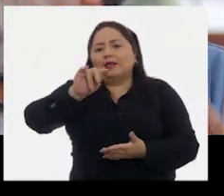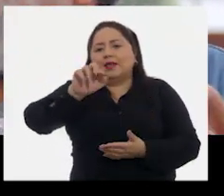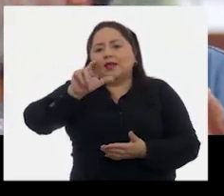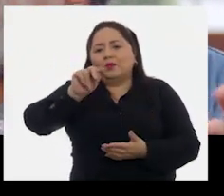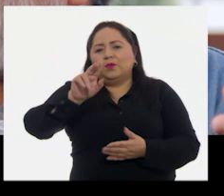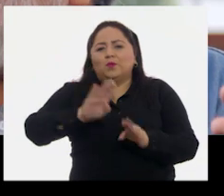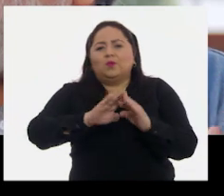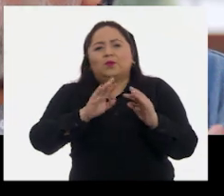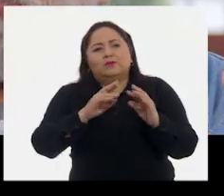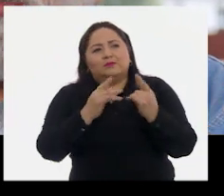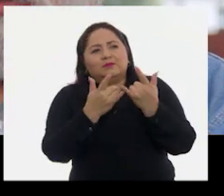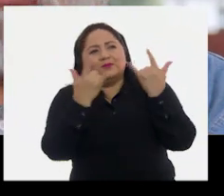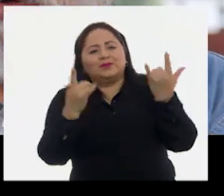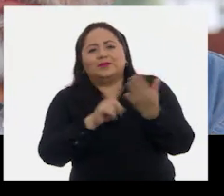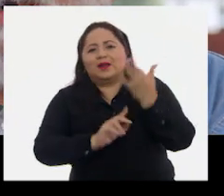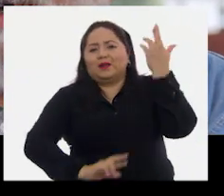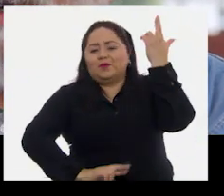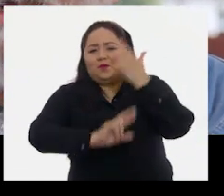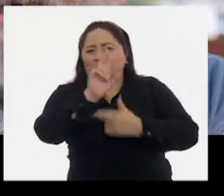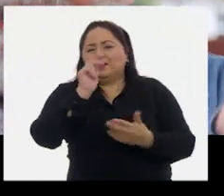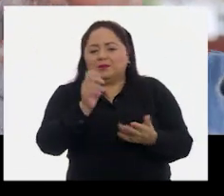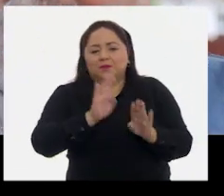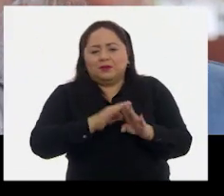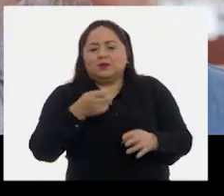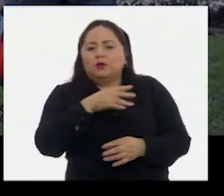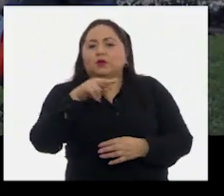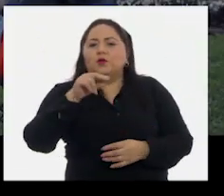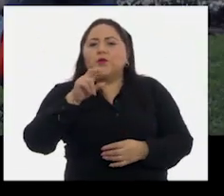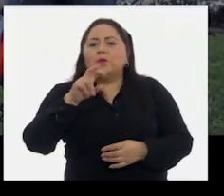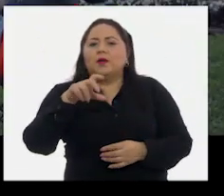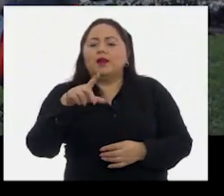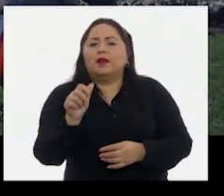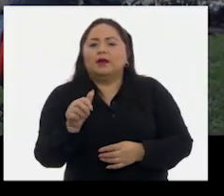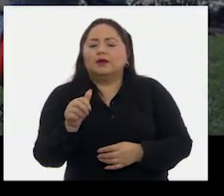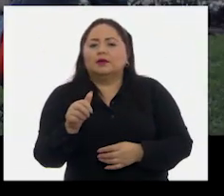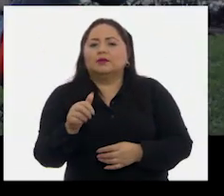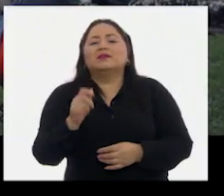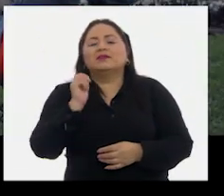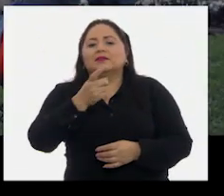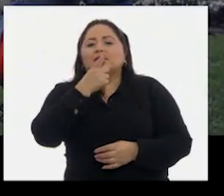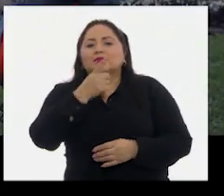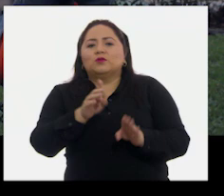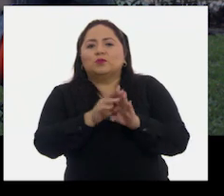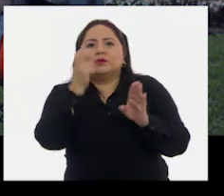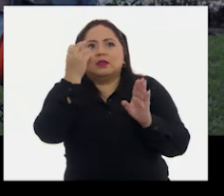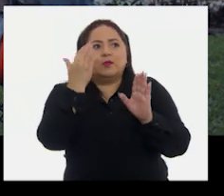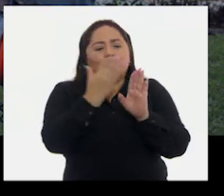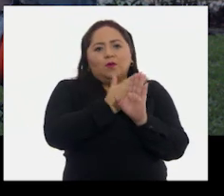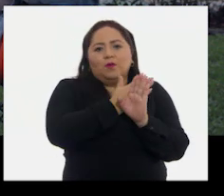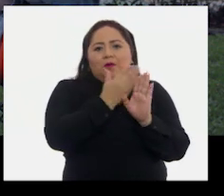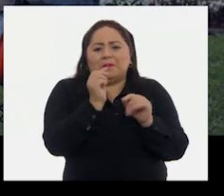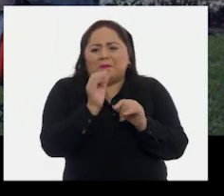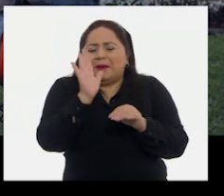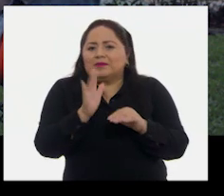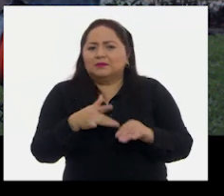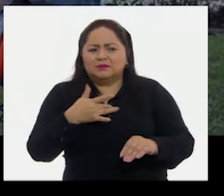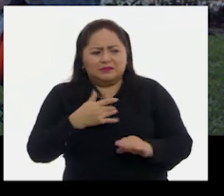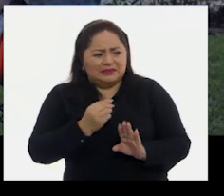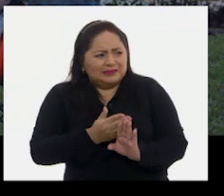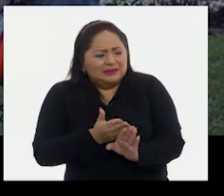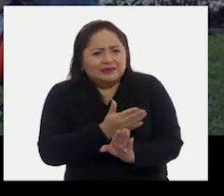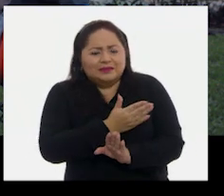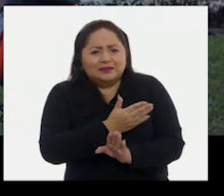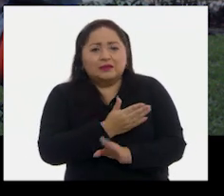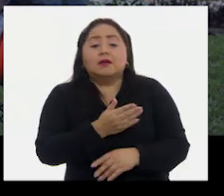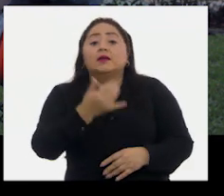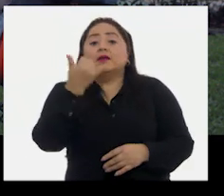novela de la Revolución, ¿no?, que es una novela que reivindica un periodo que acaba de pasar, ¿no?, y